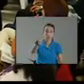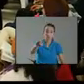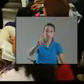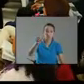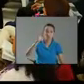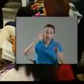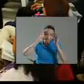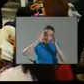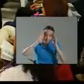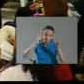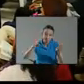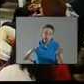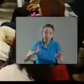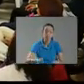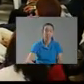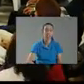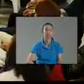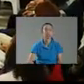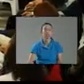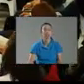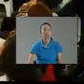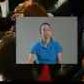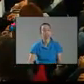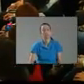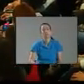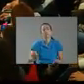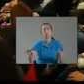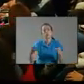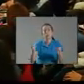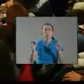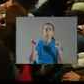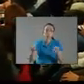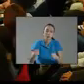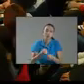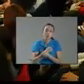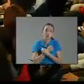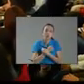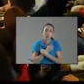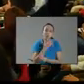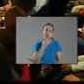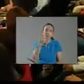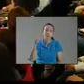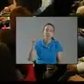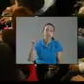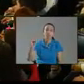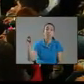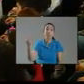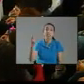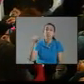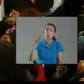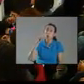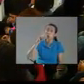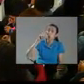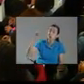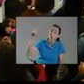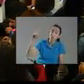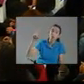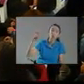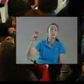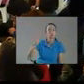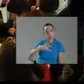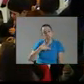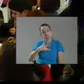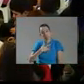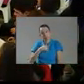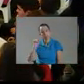cuánto. Empecé a dar, a dar, a dar, a dar, a dar. Iba a una iglesia... a dar. No palos,